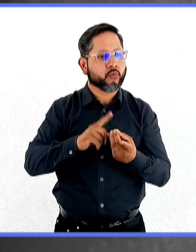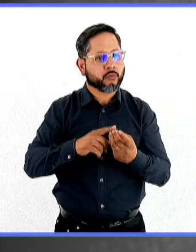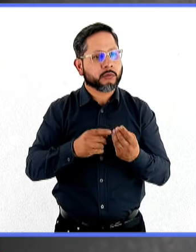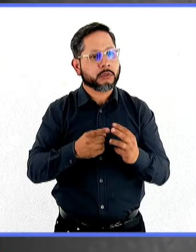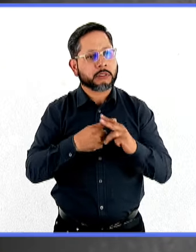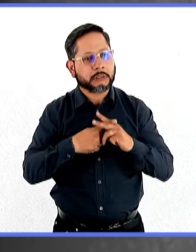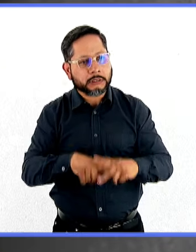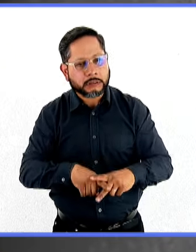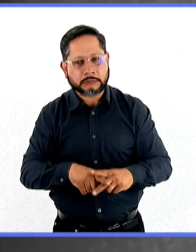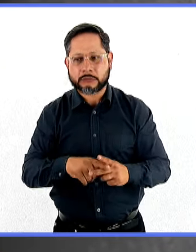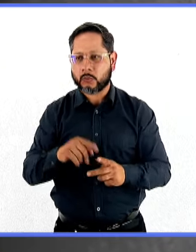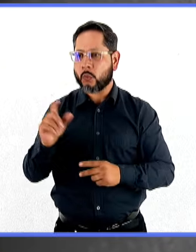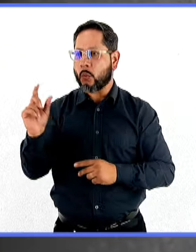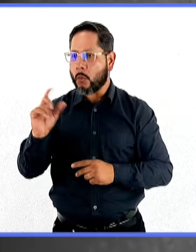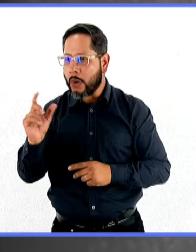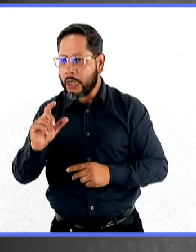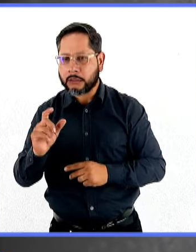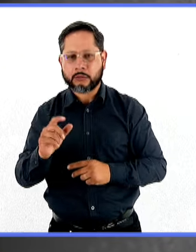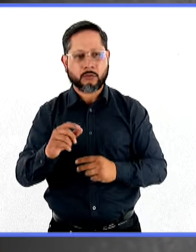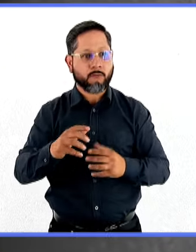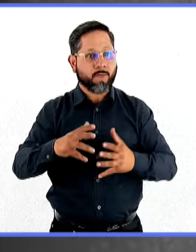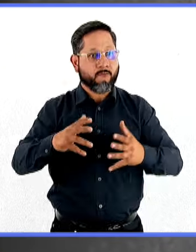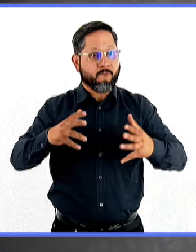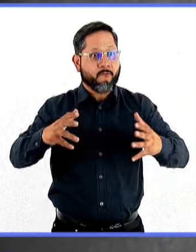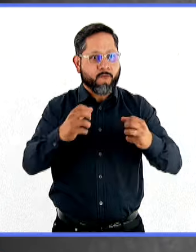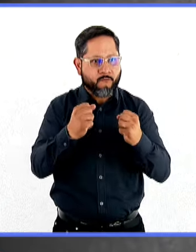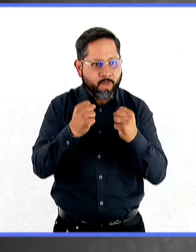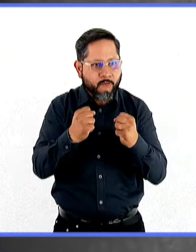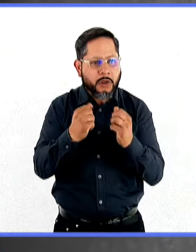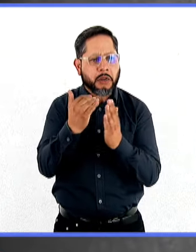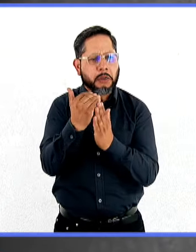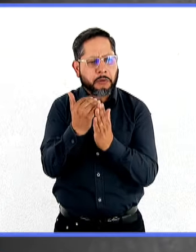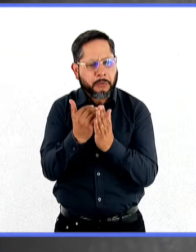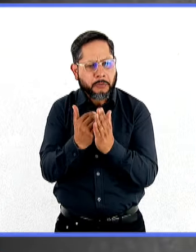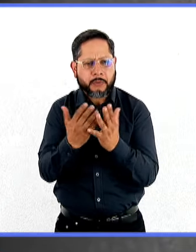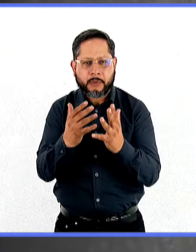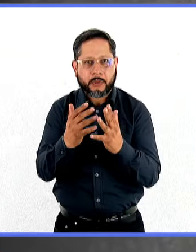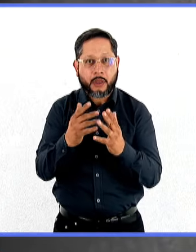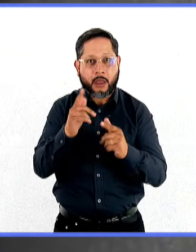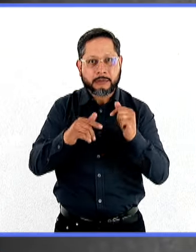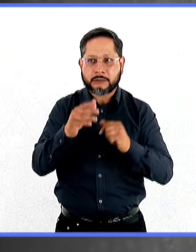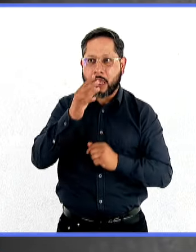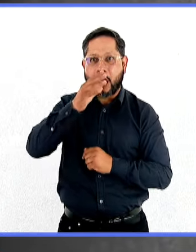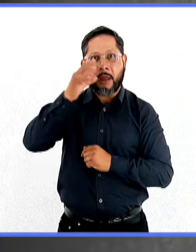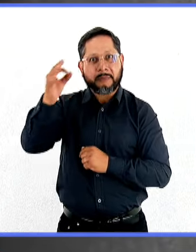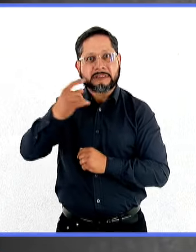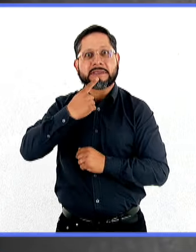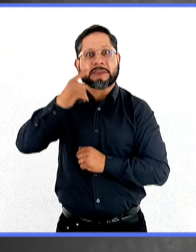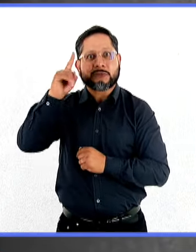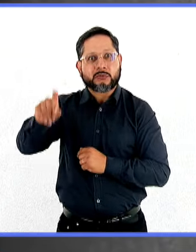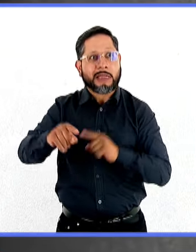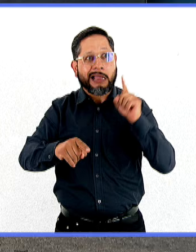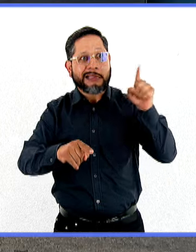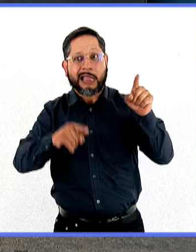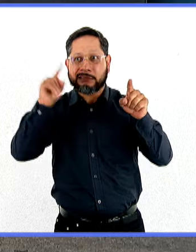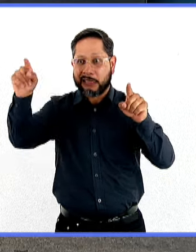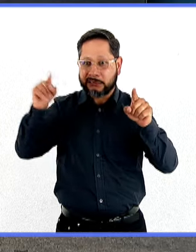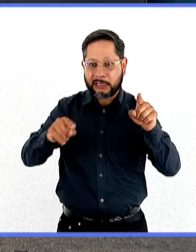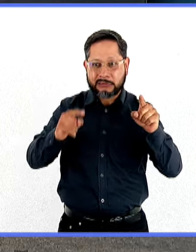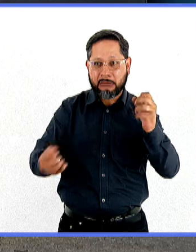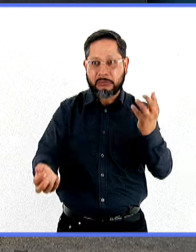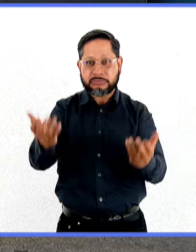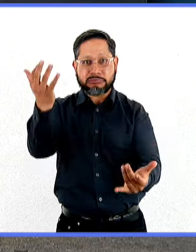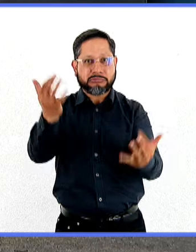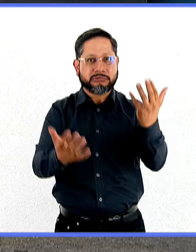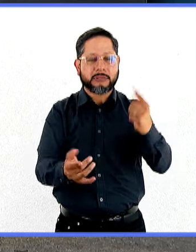están presentando y ellos por ejemplo reciben mucho muchos reportes de incendio Pero entonces esos reportes ellos los